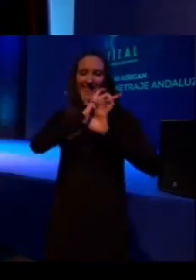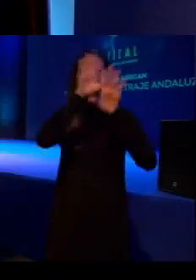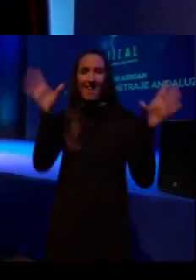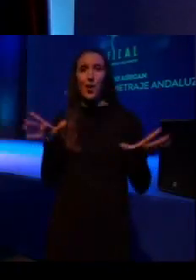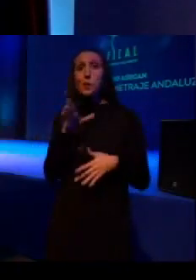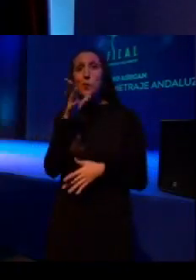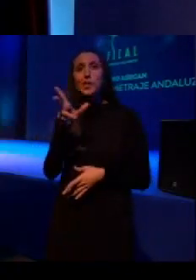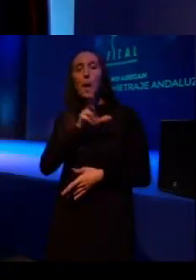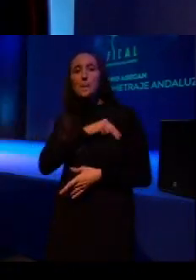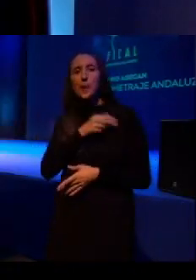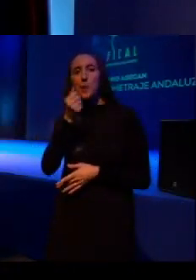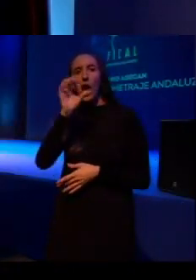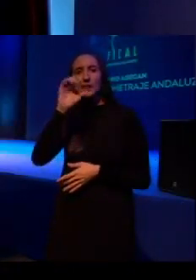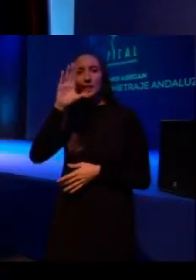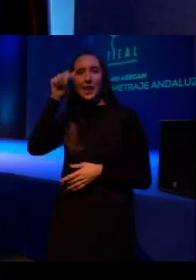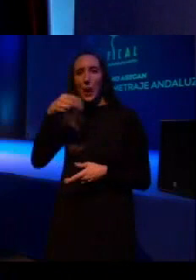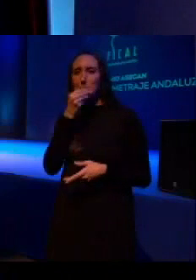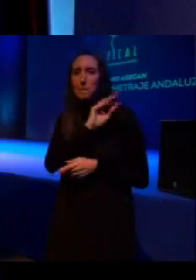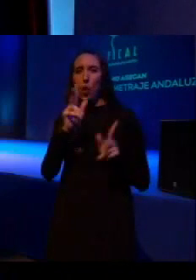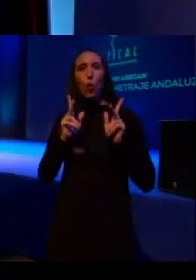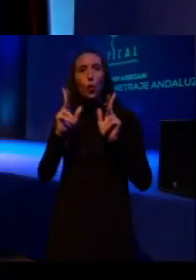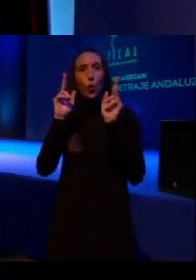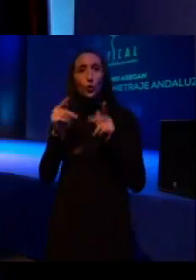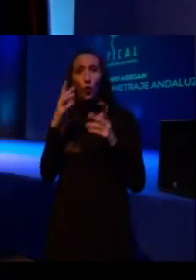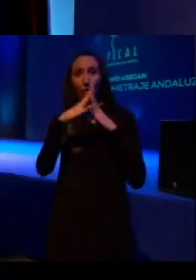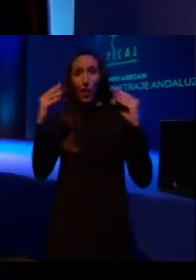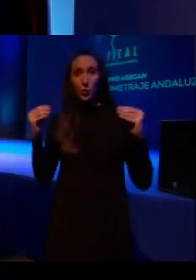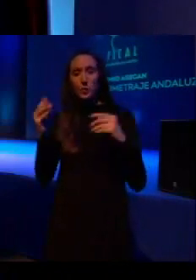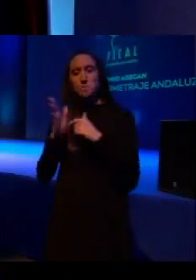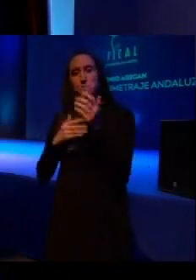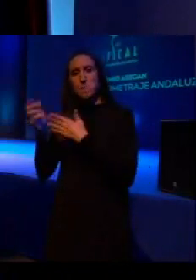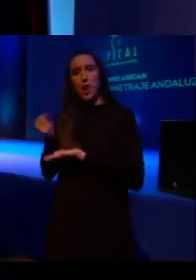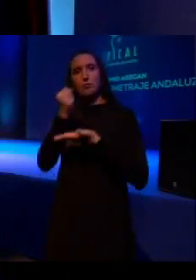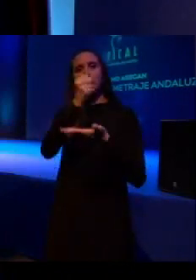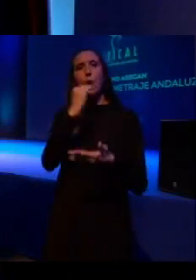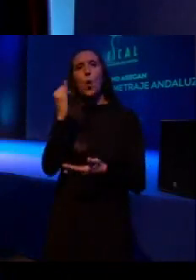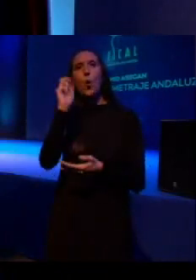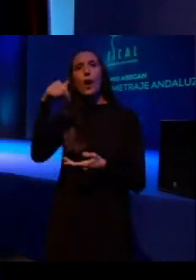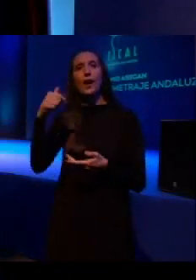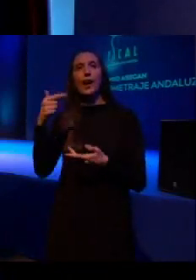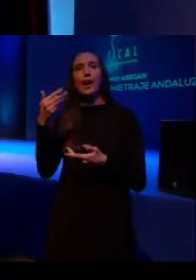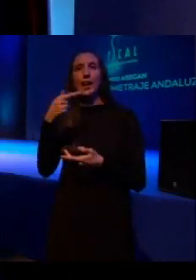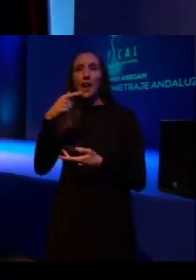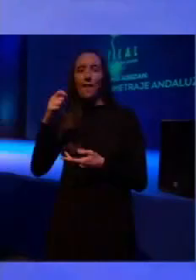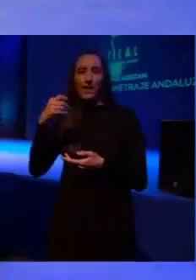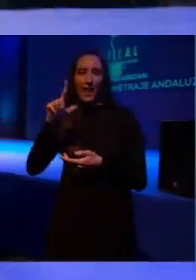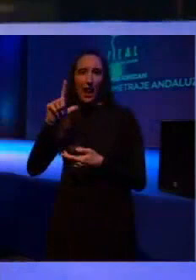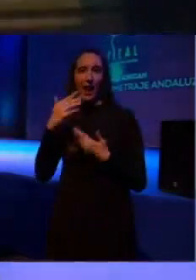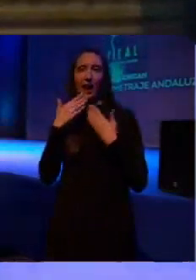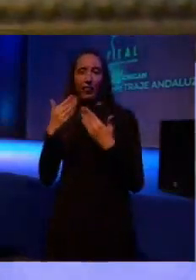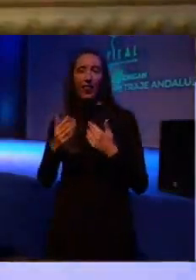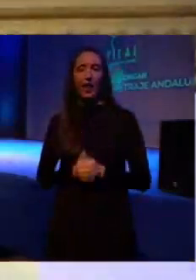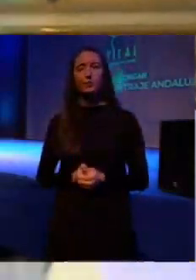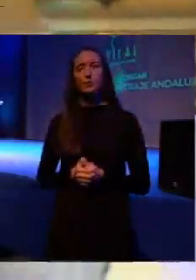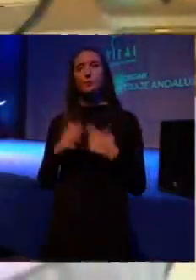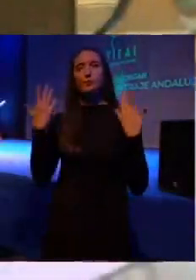eso entregan su premio ASECAM al mejor cortometraje andaluz. Entrega este galardón Juan Gabriel García.